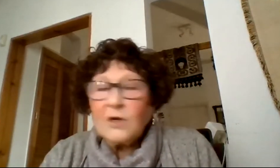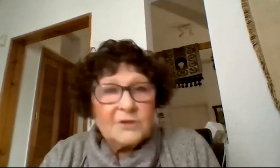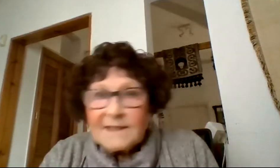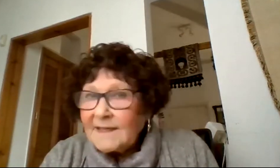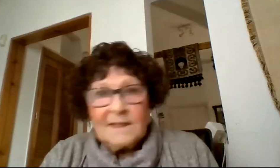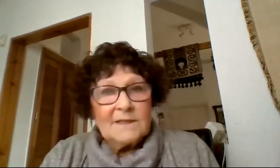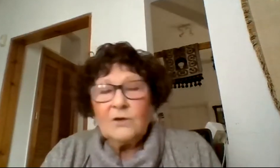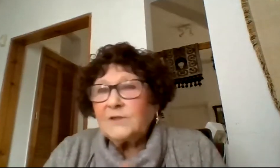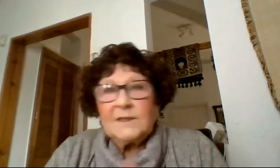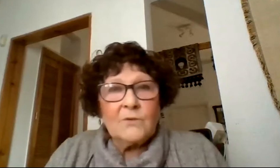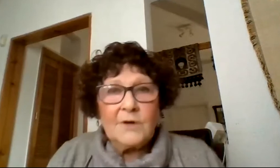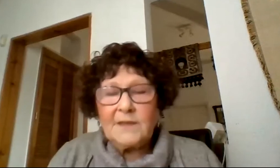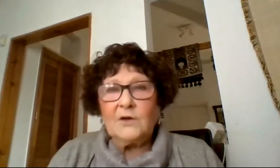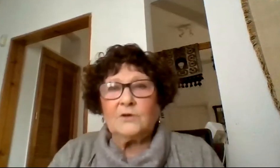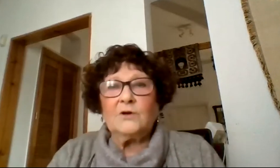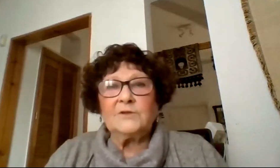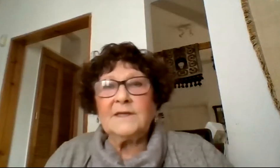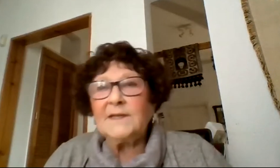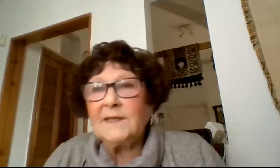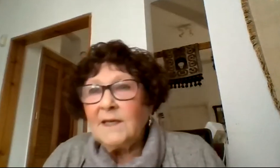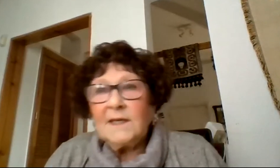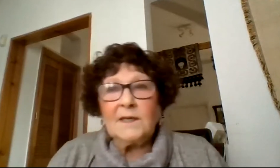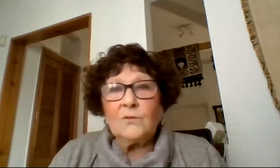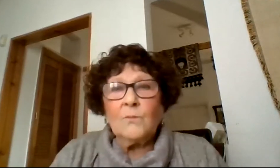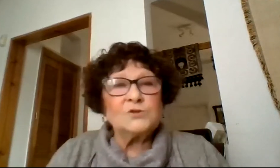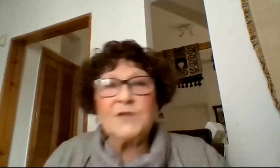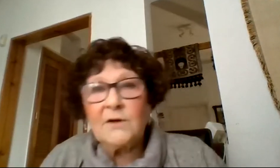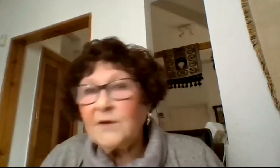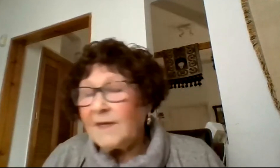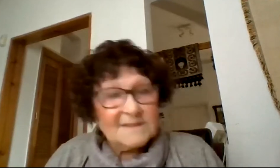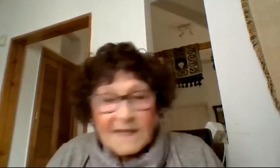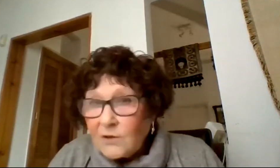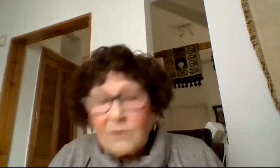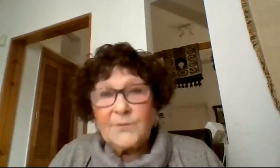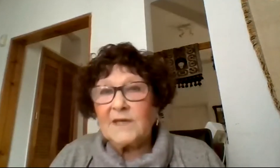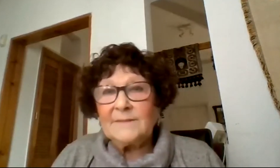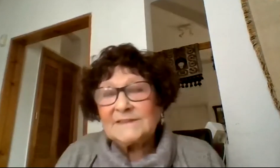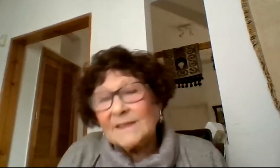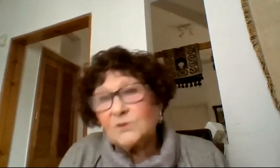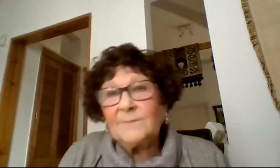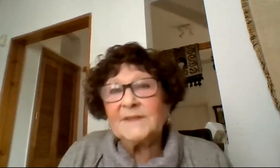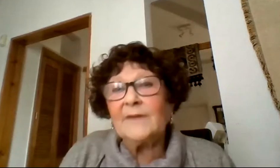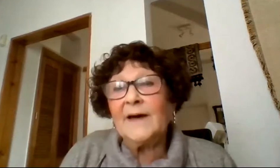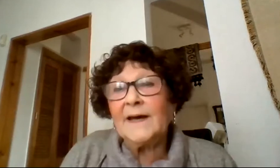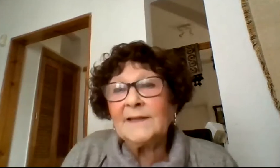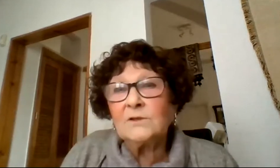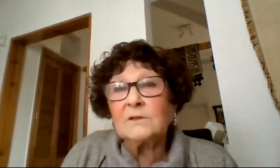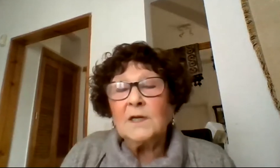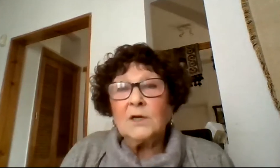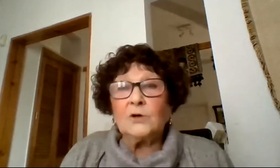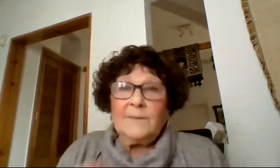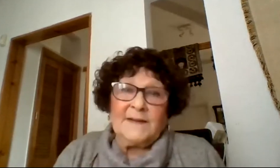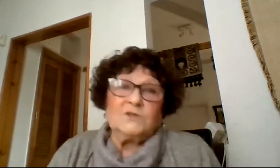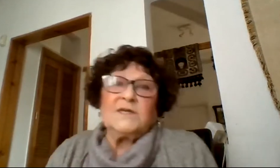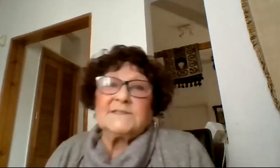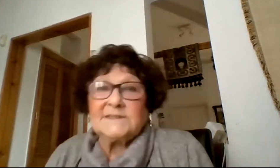no lo tiene un colegio, no lo tiene un museo, es que no, porque además estamos siempre trabajando